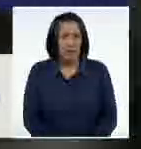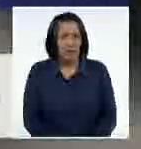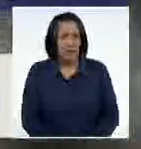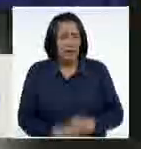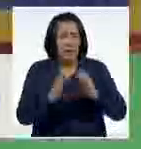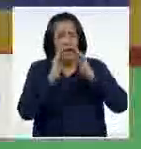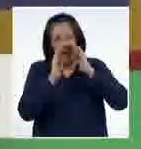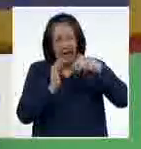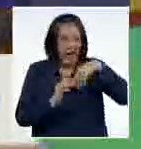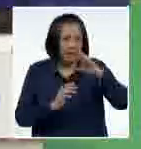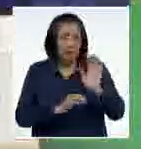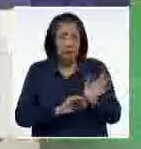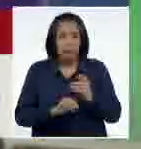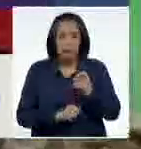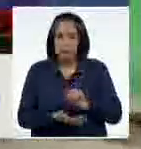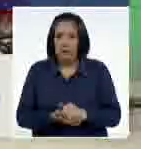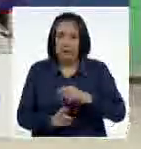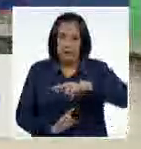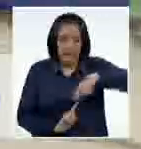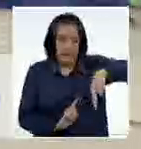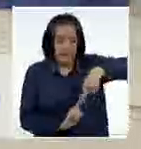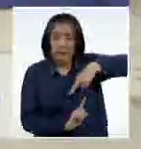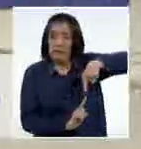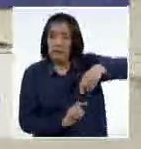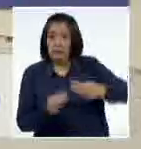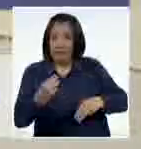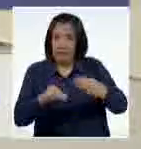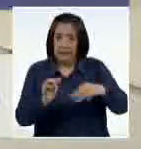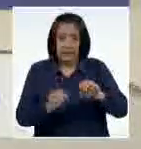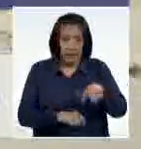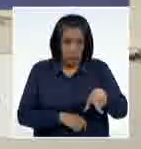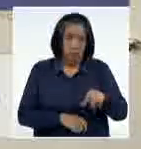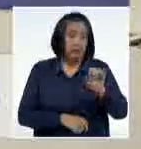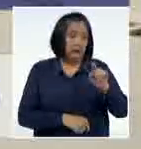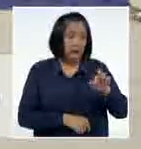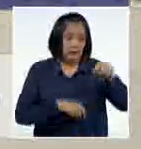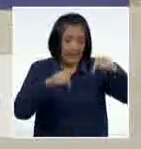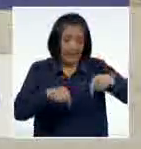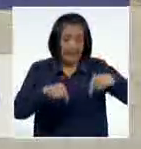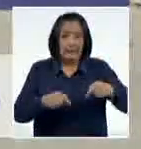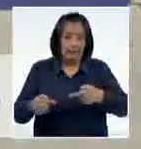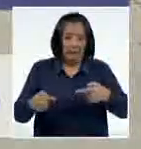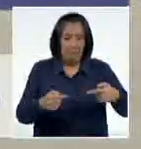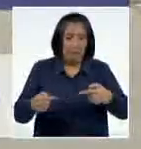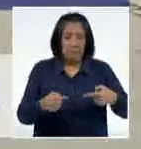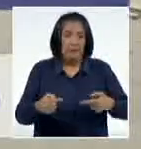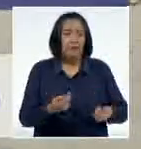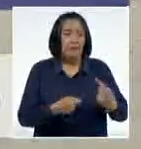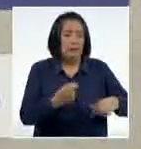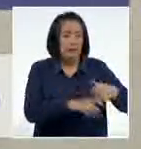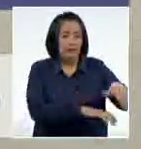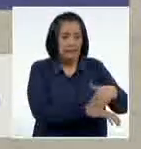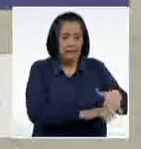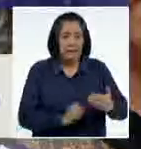¡Basura de mierda! Estamos en los alrededores del mercado Santa Rosa y es aquí donde se registraron los enfrentamientos entre los comerciantes y el